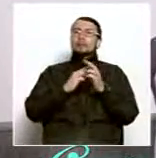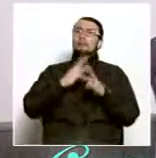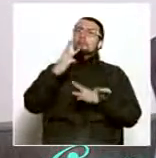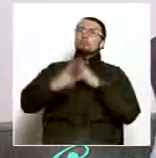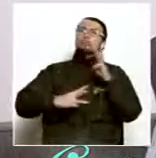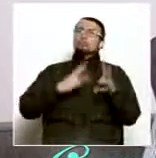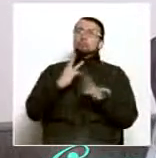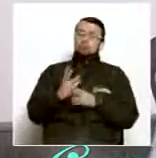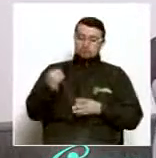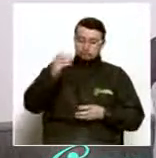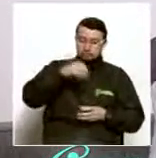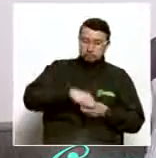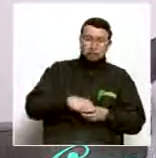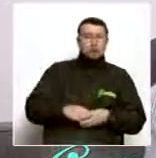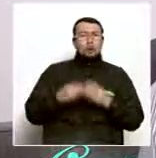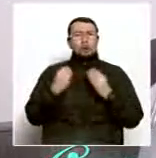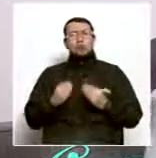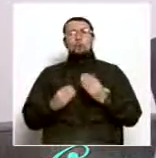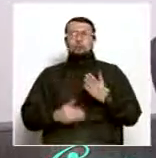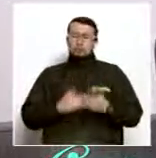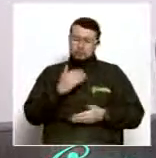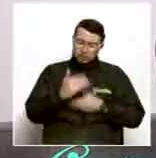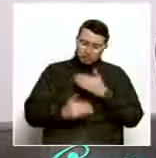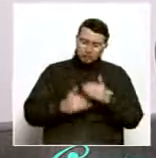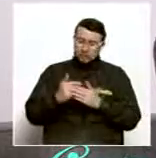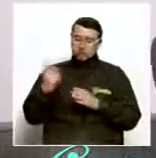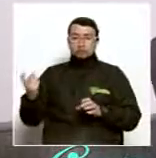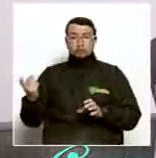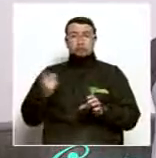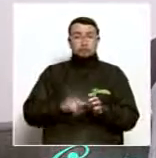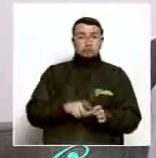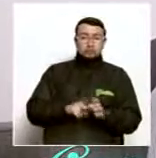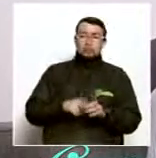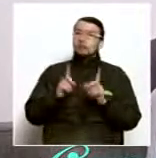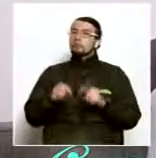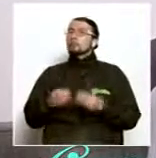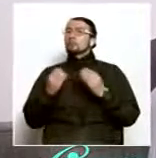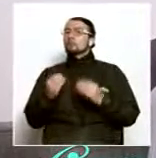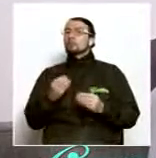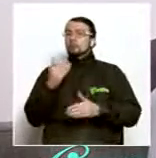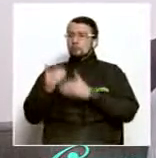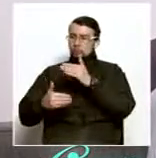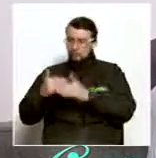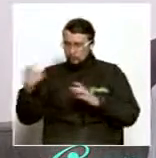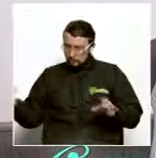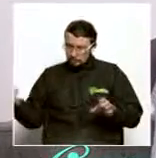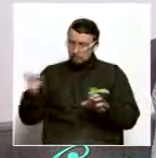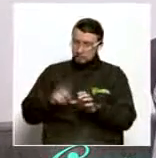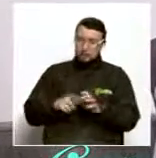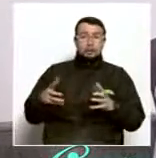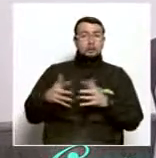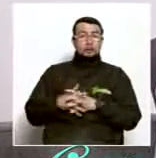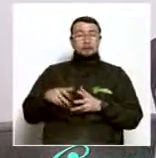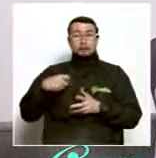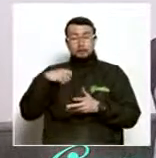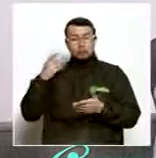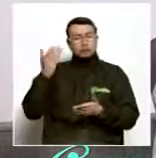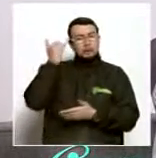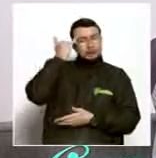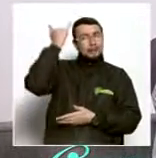que articula muchos procesos y se articula también a muchos procesos, ya que tenemos unas iniciativas